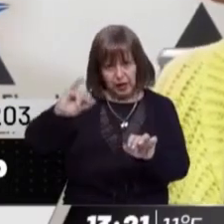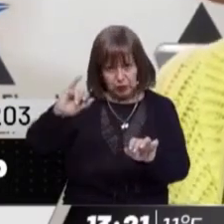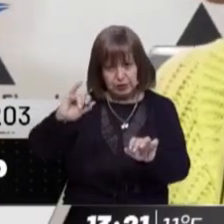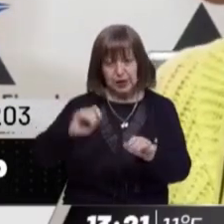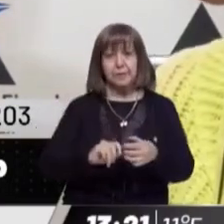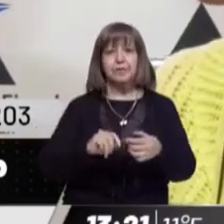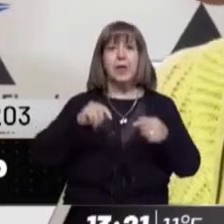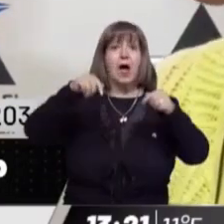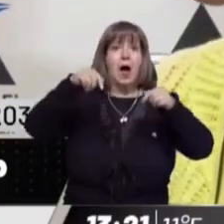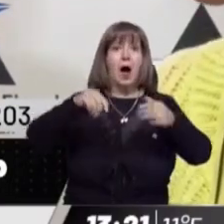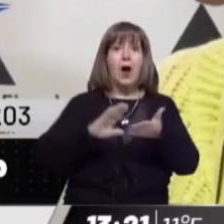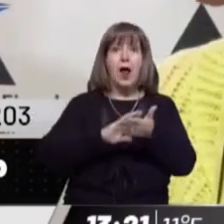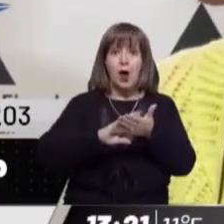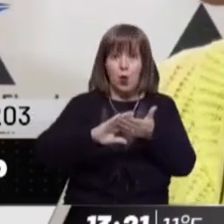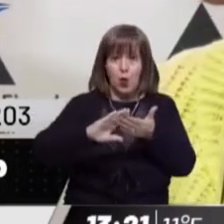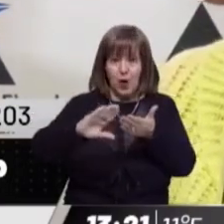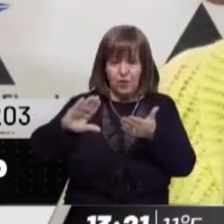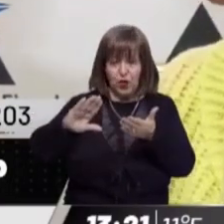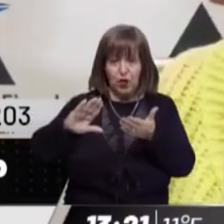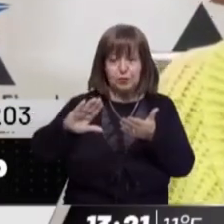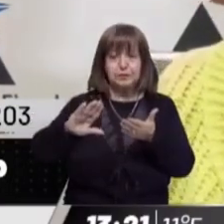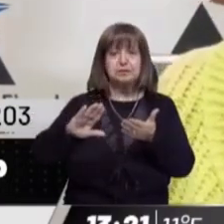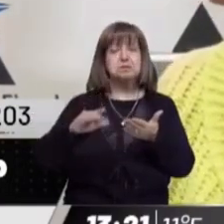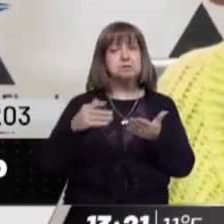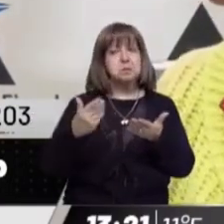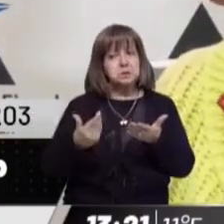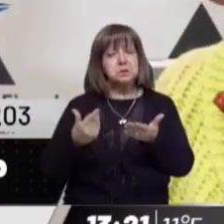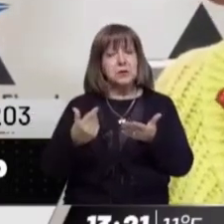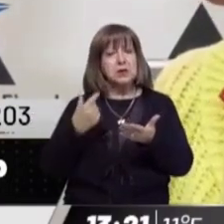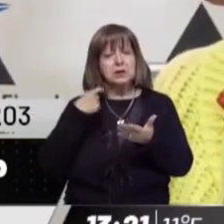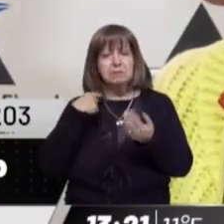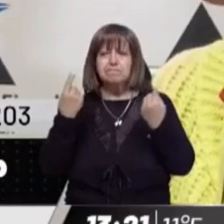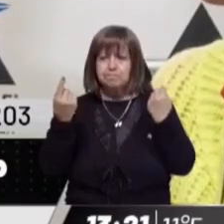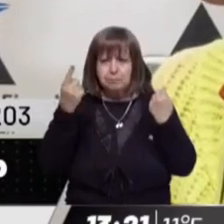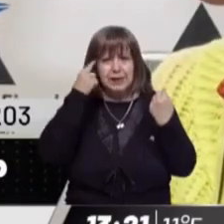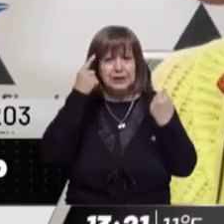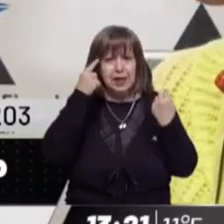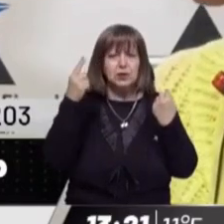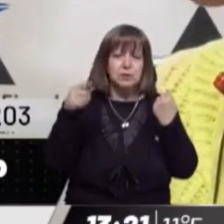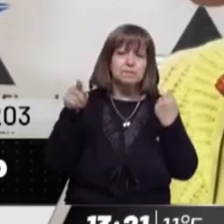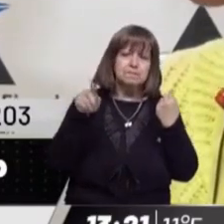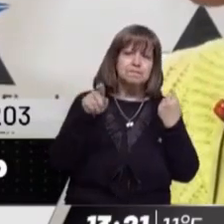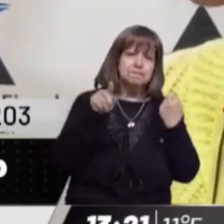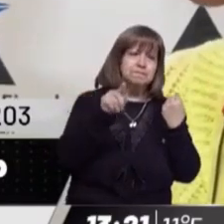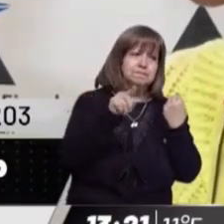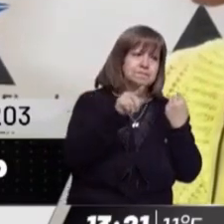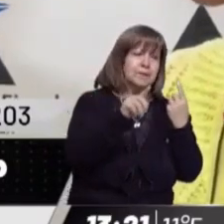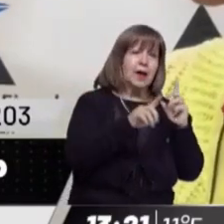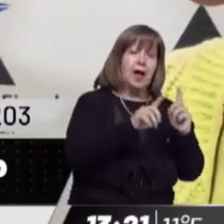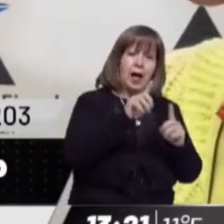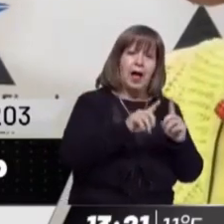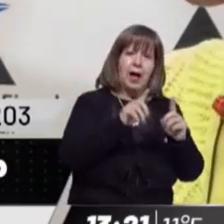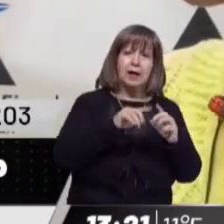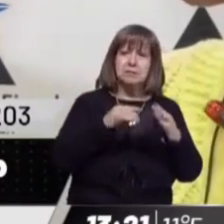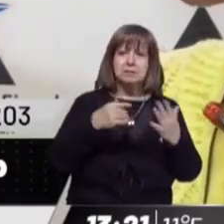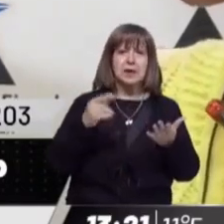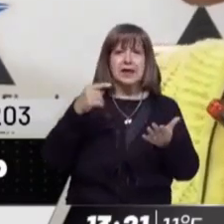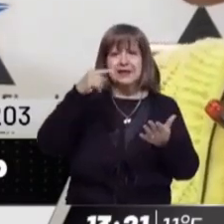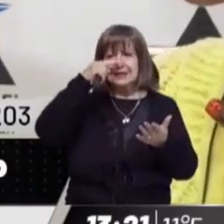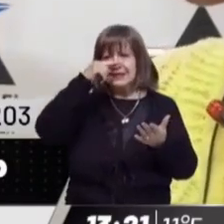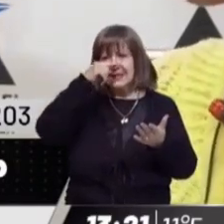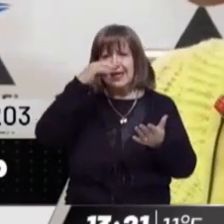partir de estudios que hemos hecho, donde hemos detectado que el